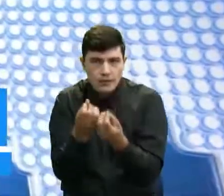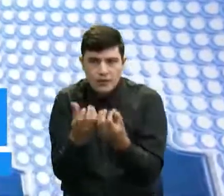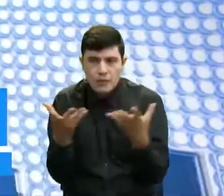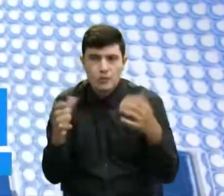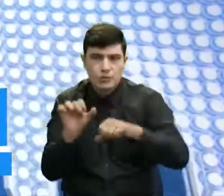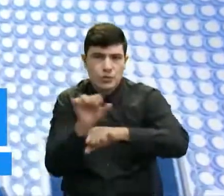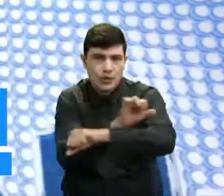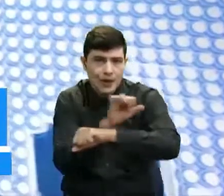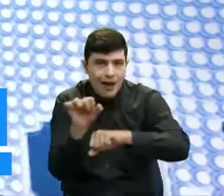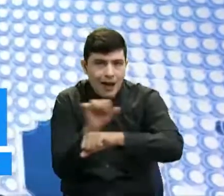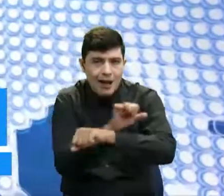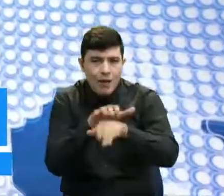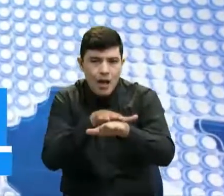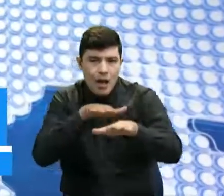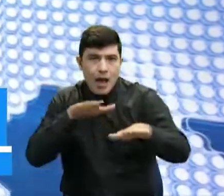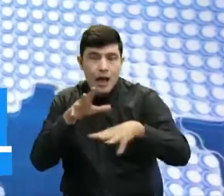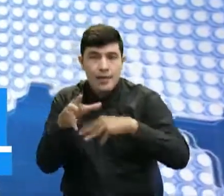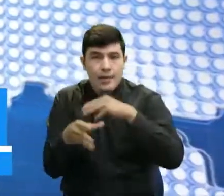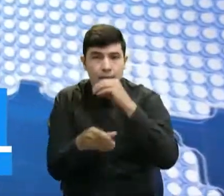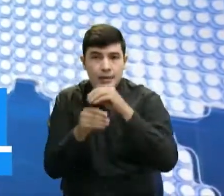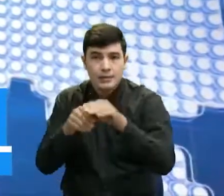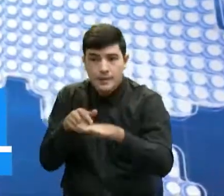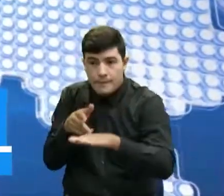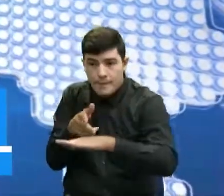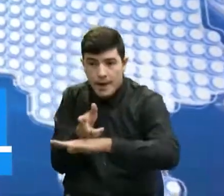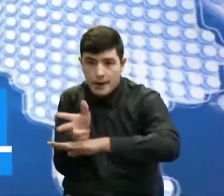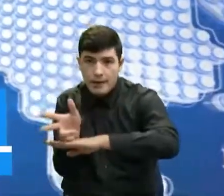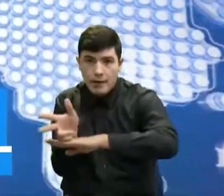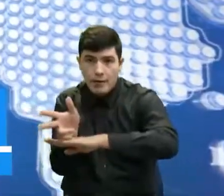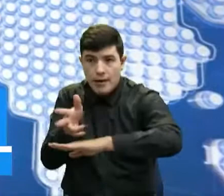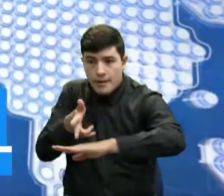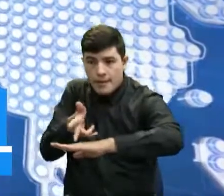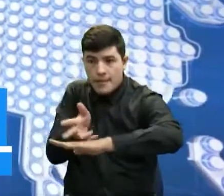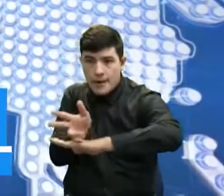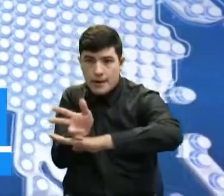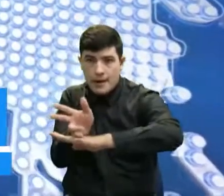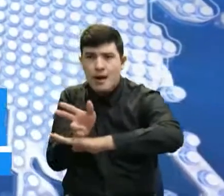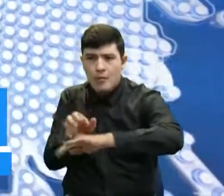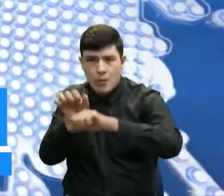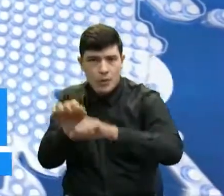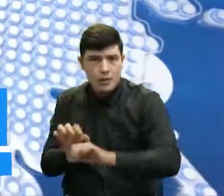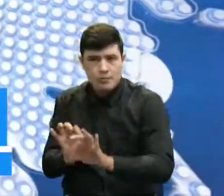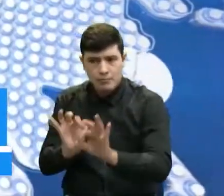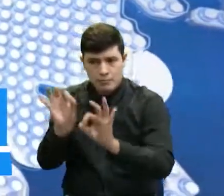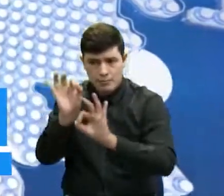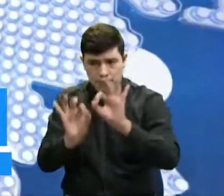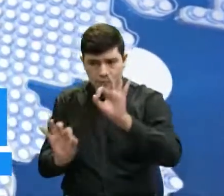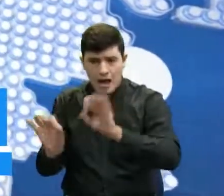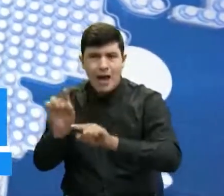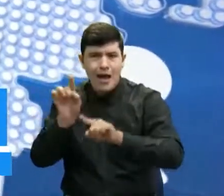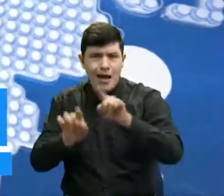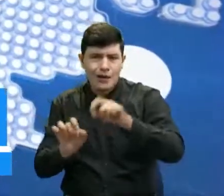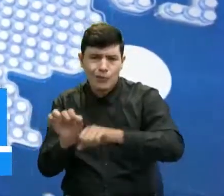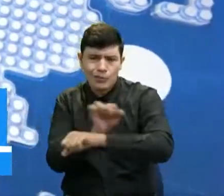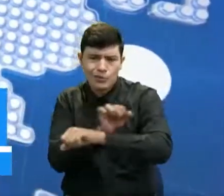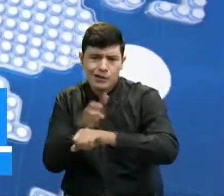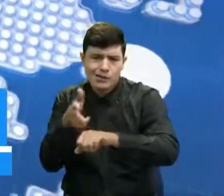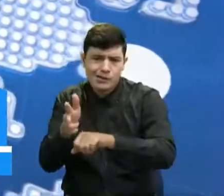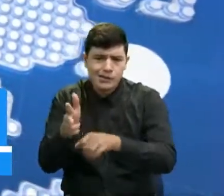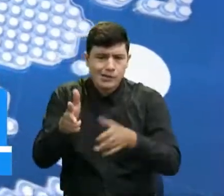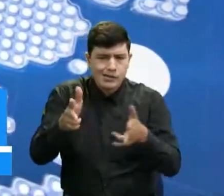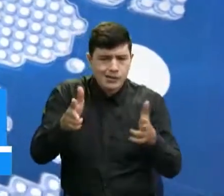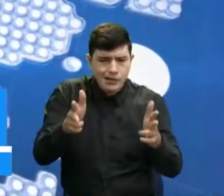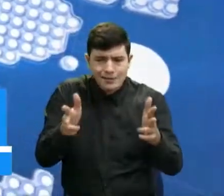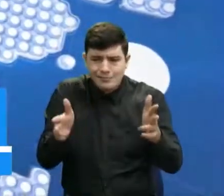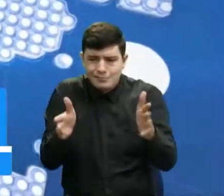de estacionar de una manera que se pueda mejorar el tránsito de los vehículos, ya que encontramos vehículos ubicados en las